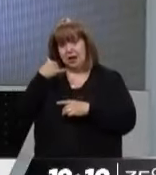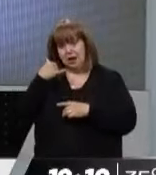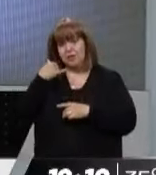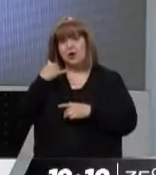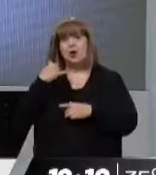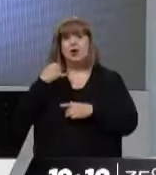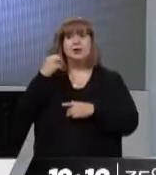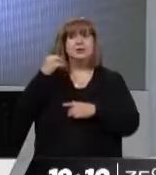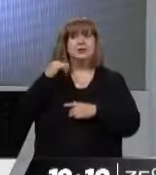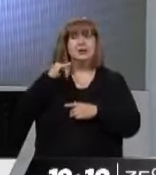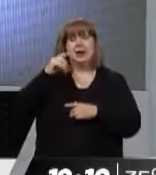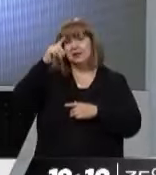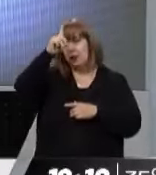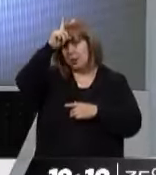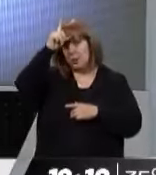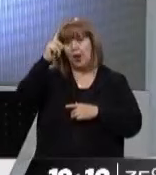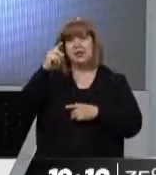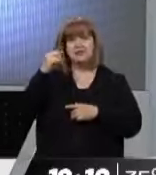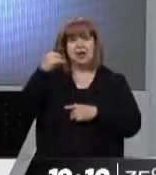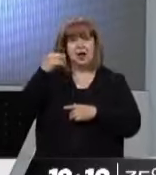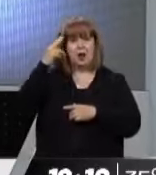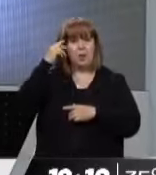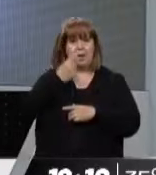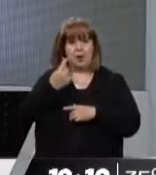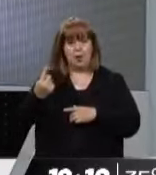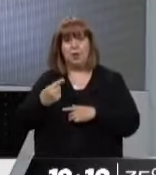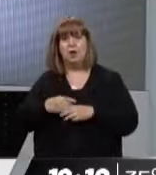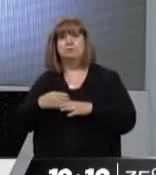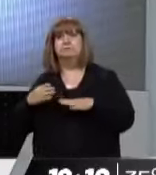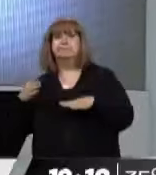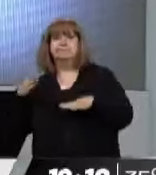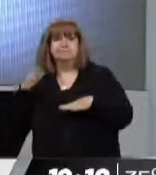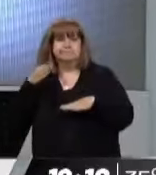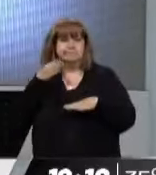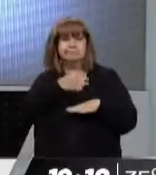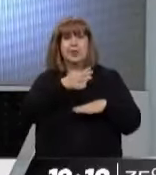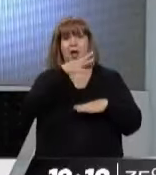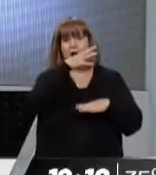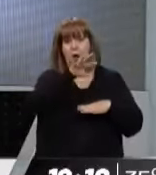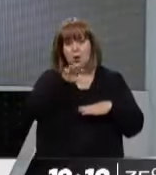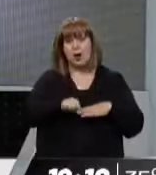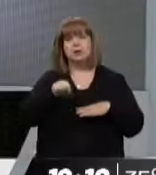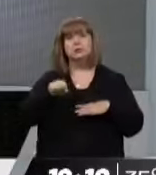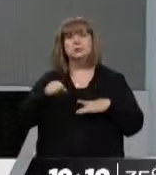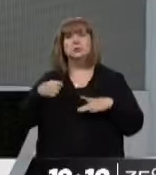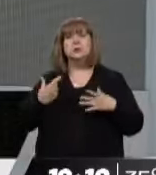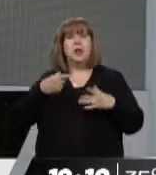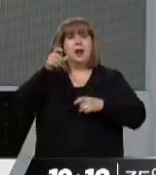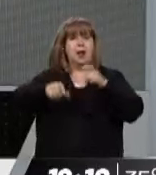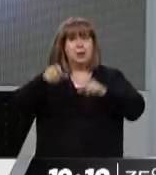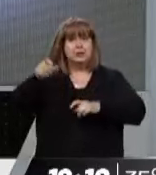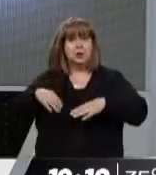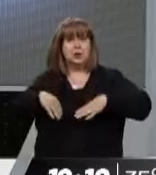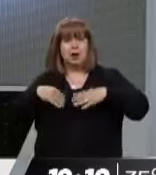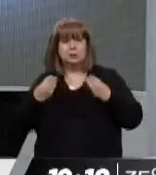ocurriendo. En ese tiempo hubo agresiones a su casa, entraron personas ligadas a la familia del menor a ese domicilio. Según